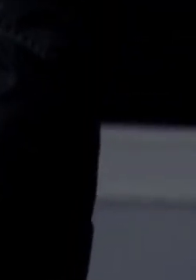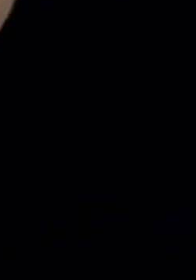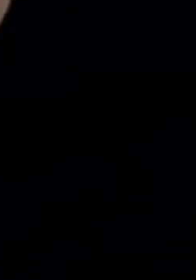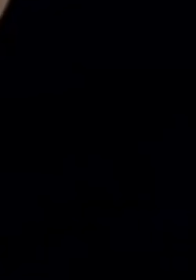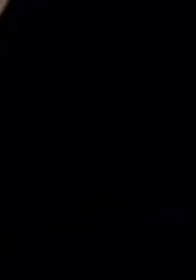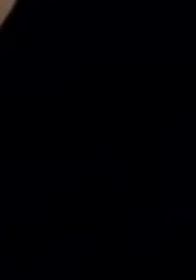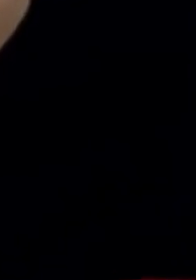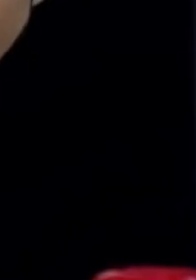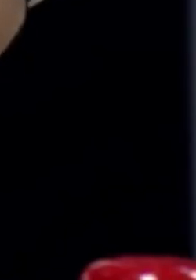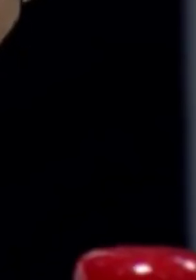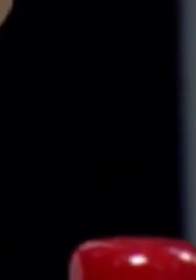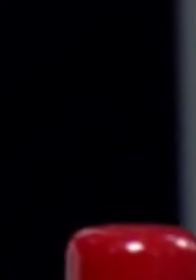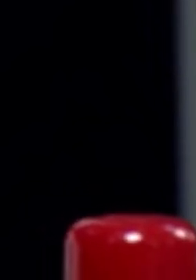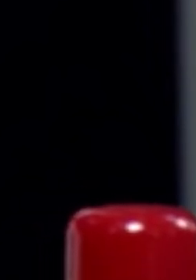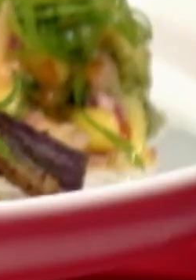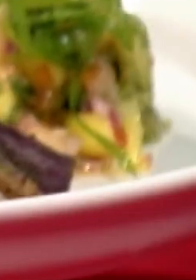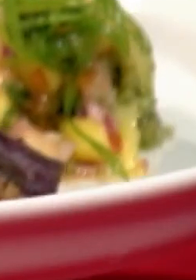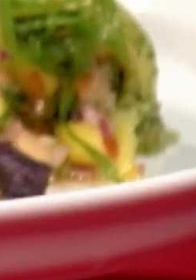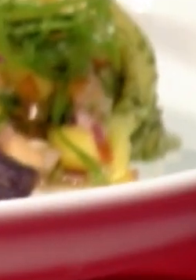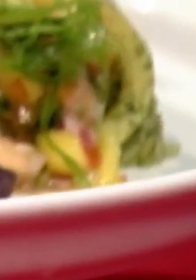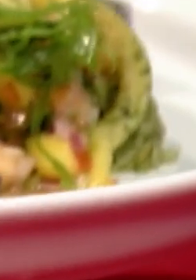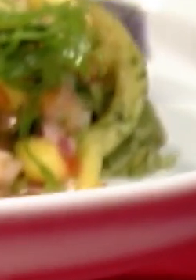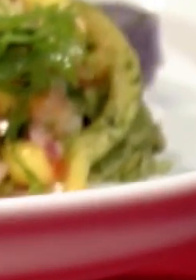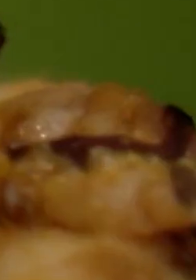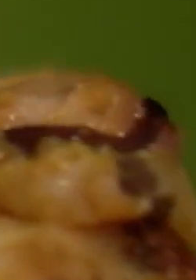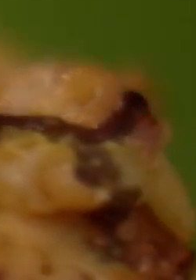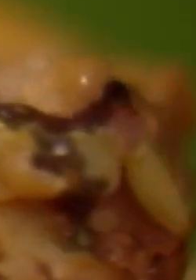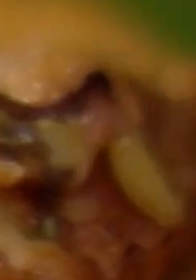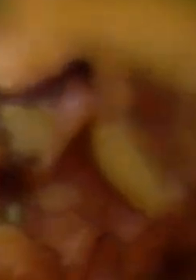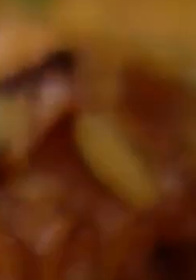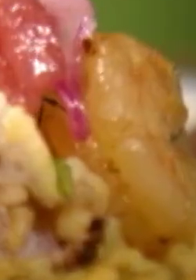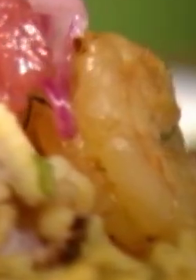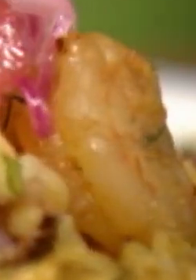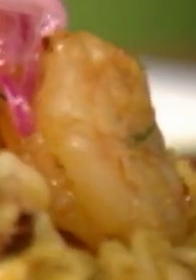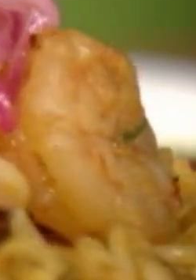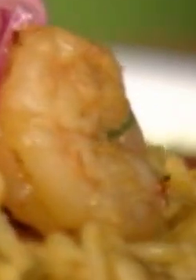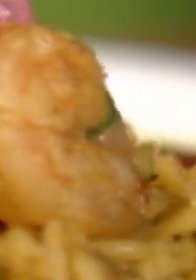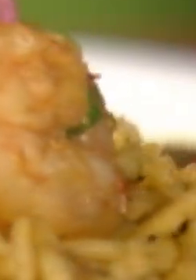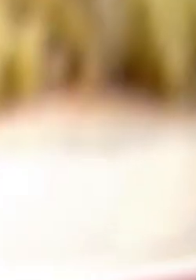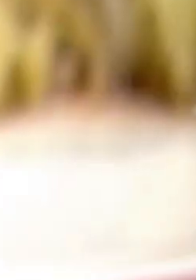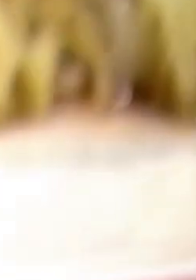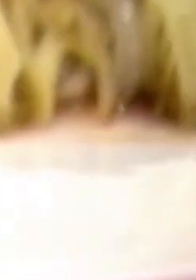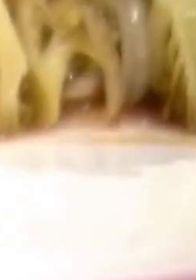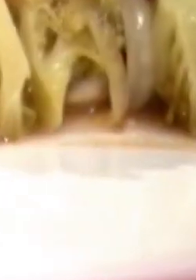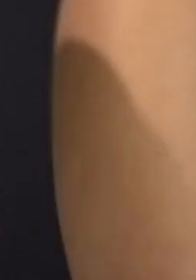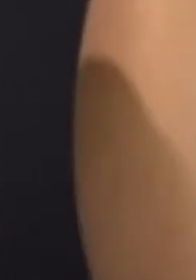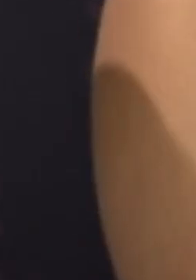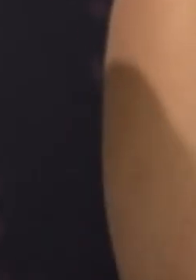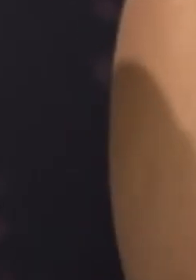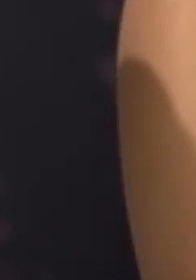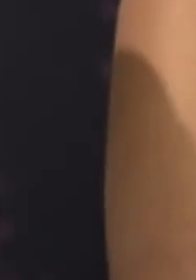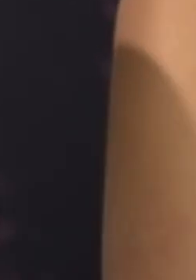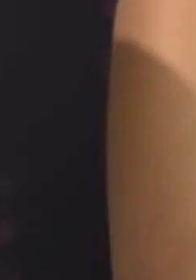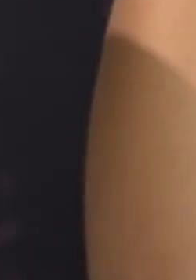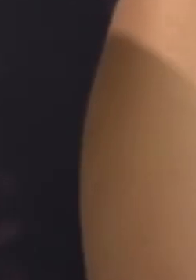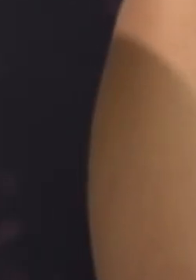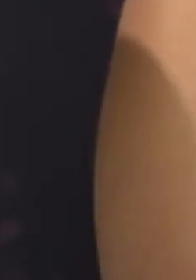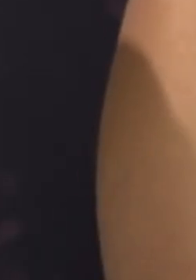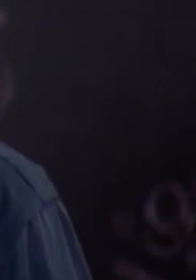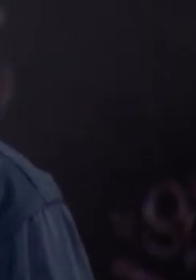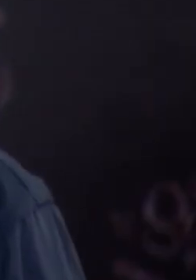platos he visto pasar o han pasado por mis manos en mi vida? Si nosotros les decimos algo, es por algo. Estamos en un reality show y que les quede